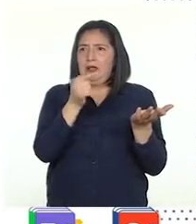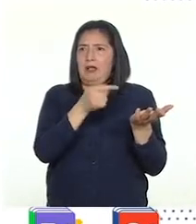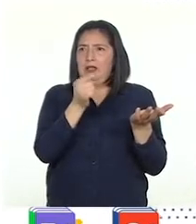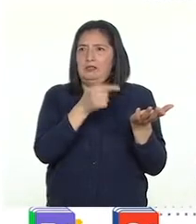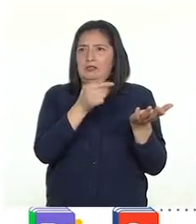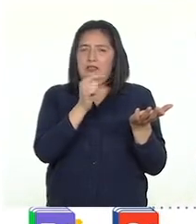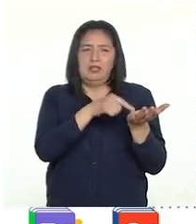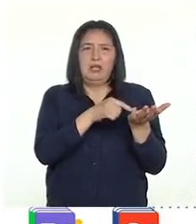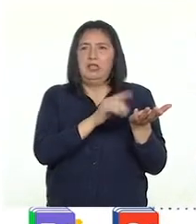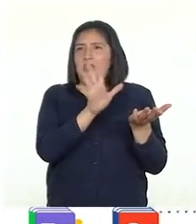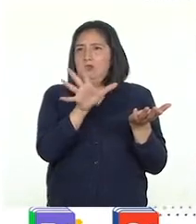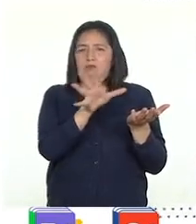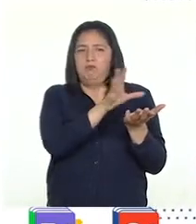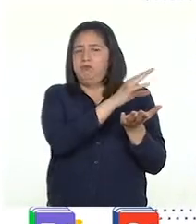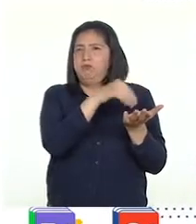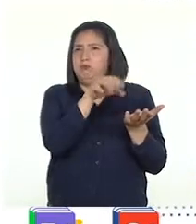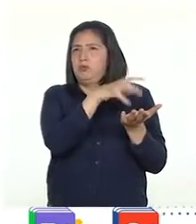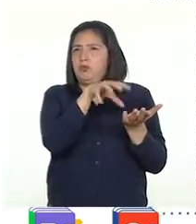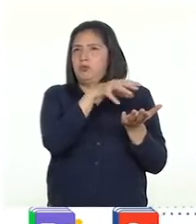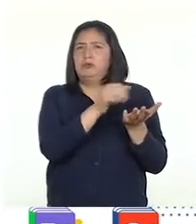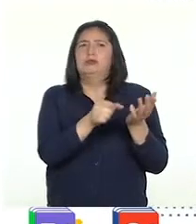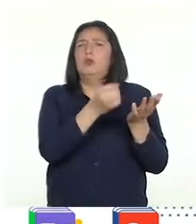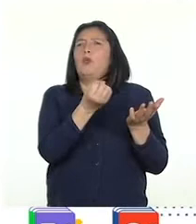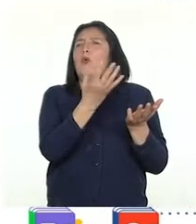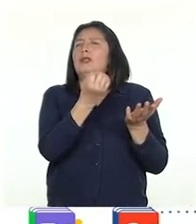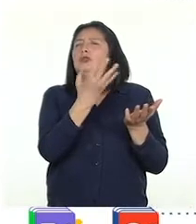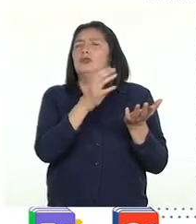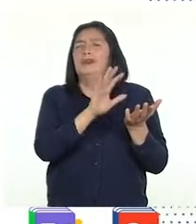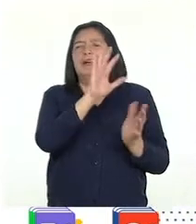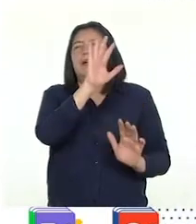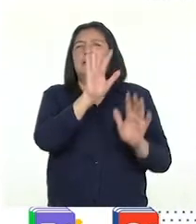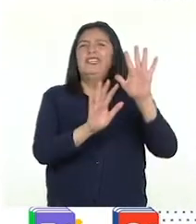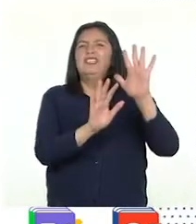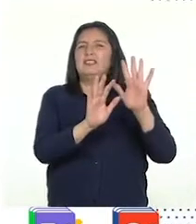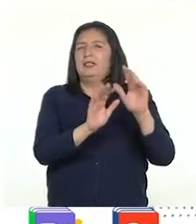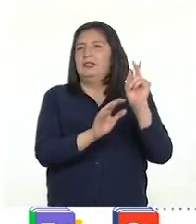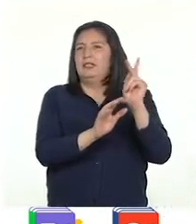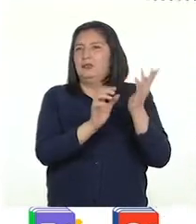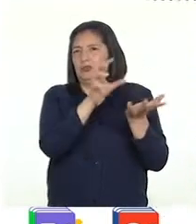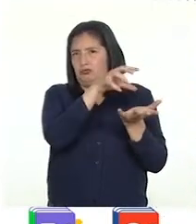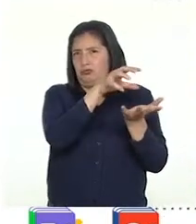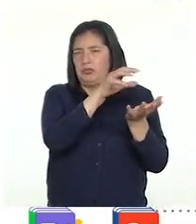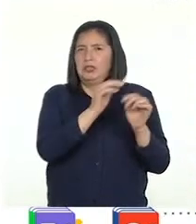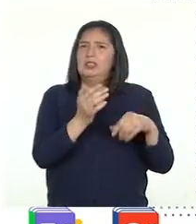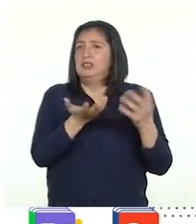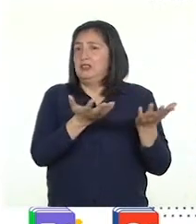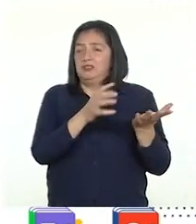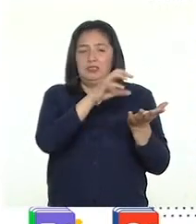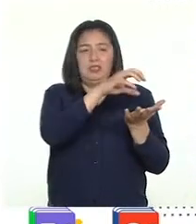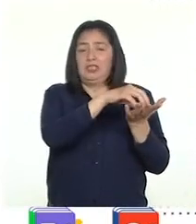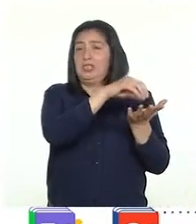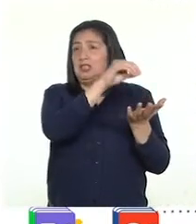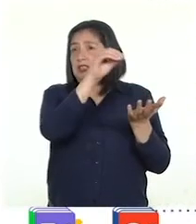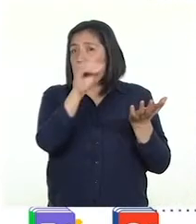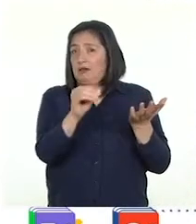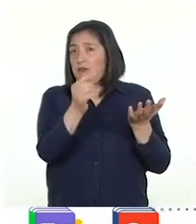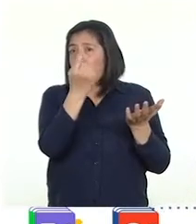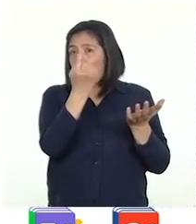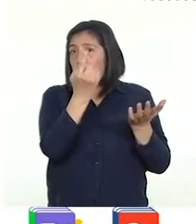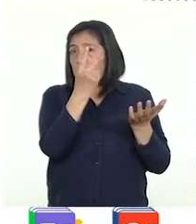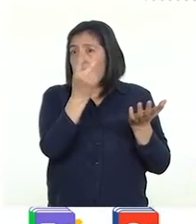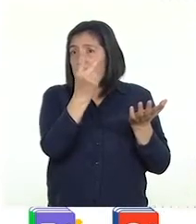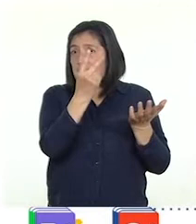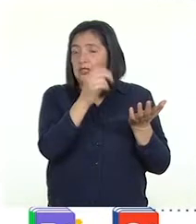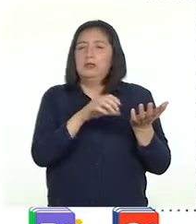derecha hay un conjunto de pesas con un total de 15 kilogramos. Si quitamos una pesa de 1